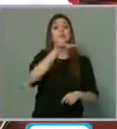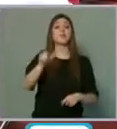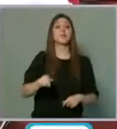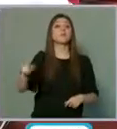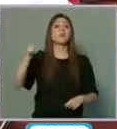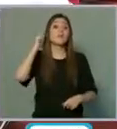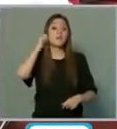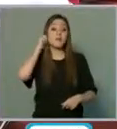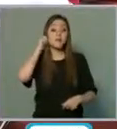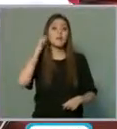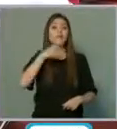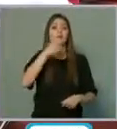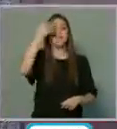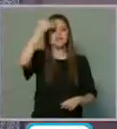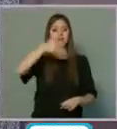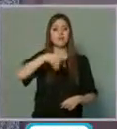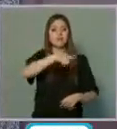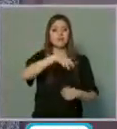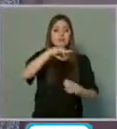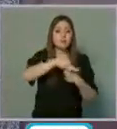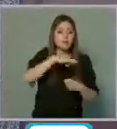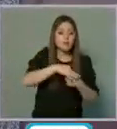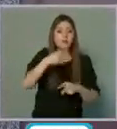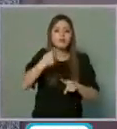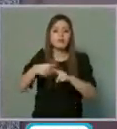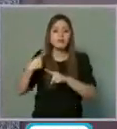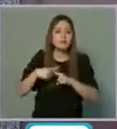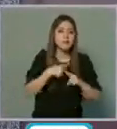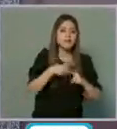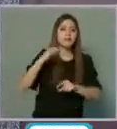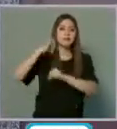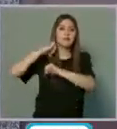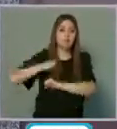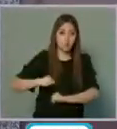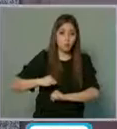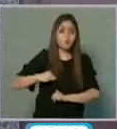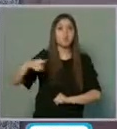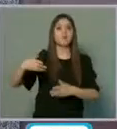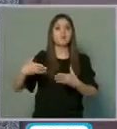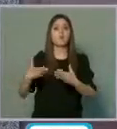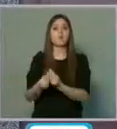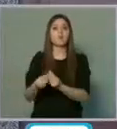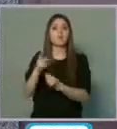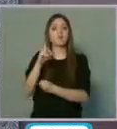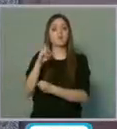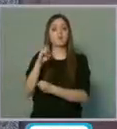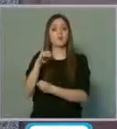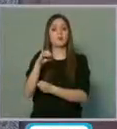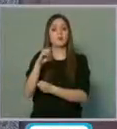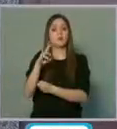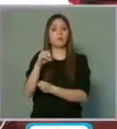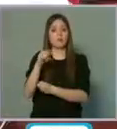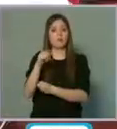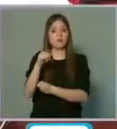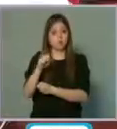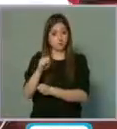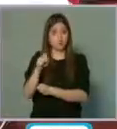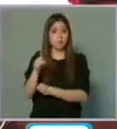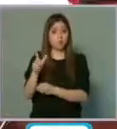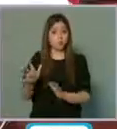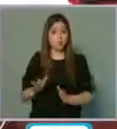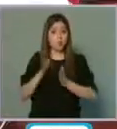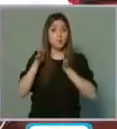en los que sonó mucho estas elecciones primarias, pues bueno, se llevan los demócratas la sorpresa de que sí iban a tener